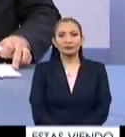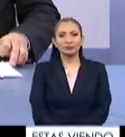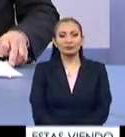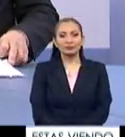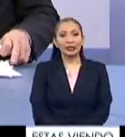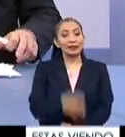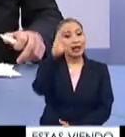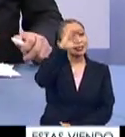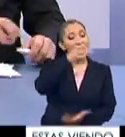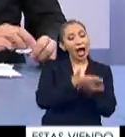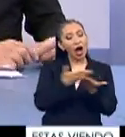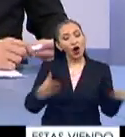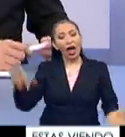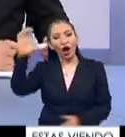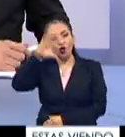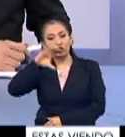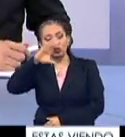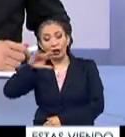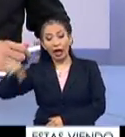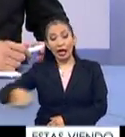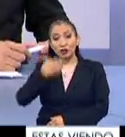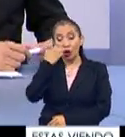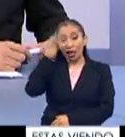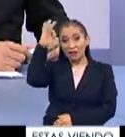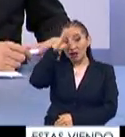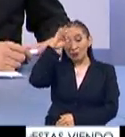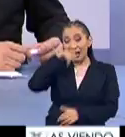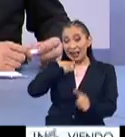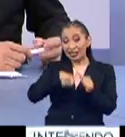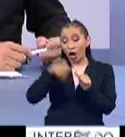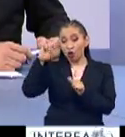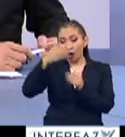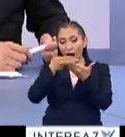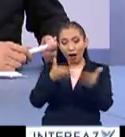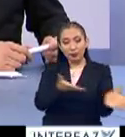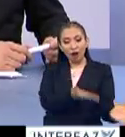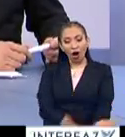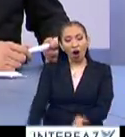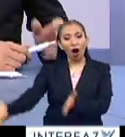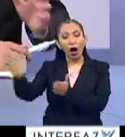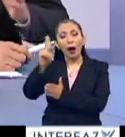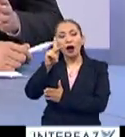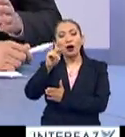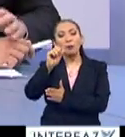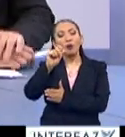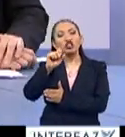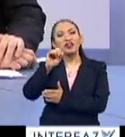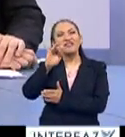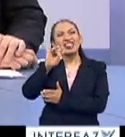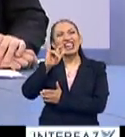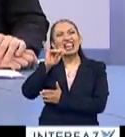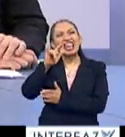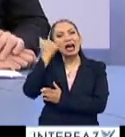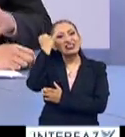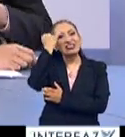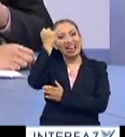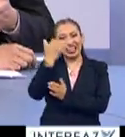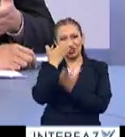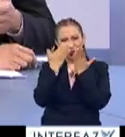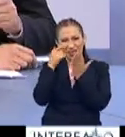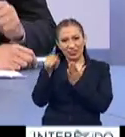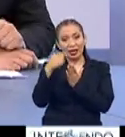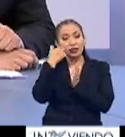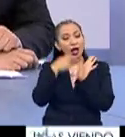Y de la ciencia a la cultura, la Facultad de Filosofía y Letras de la UNAM abrió sus puertas a Posfilia, una iniciativa estudiantil que